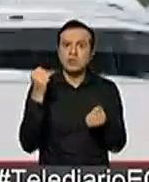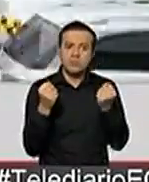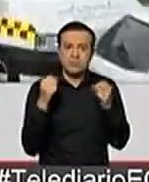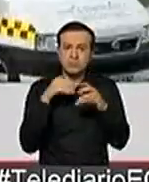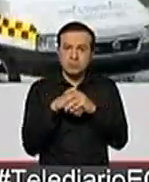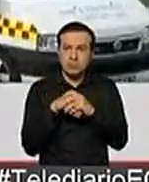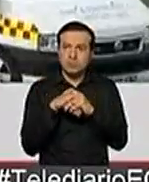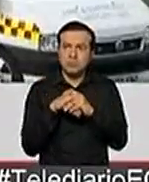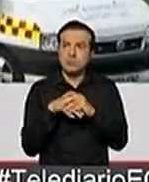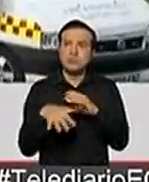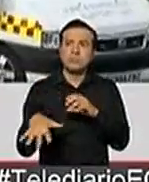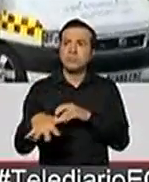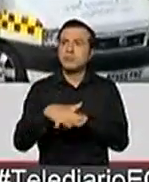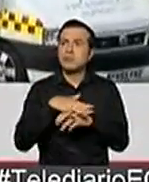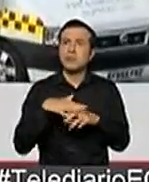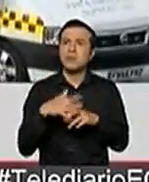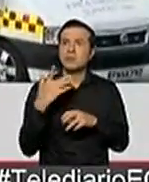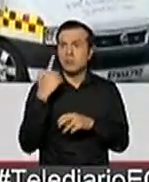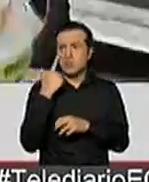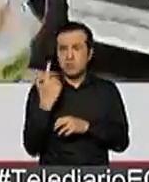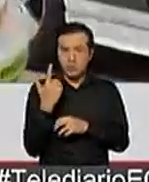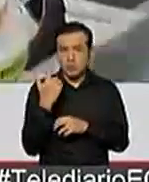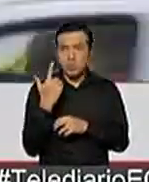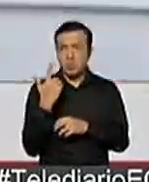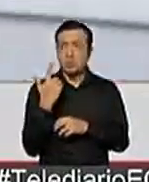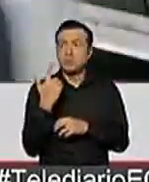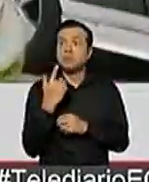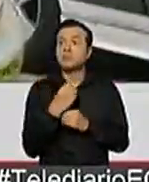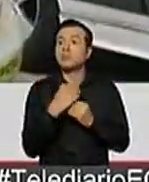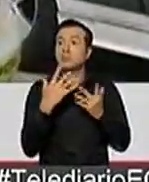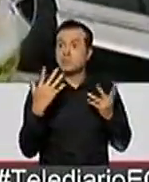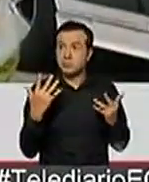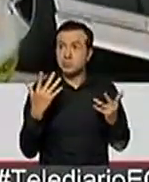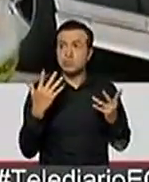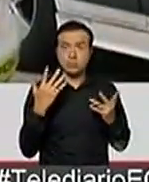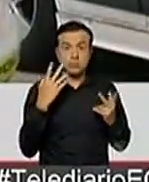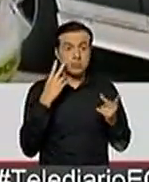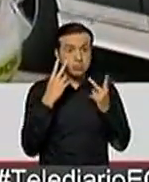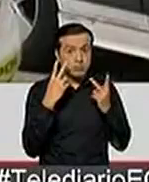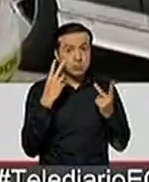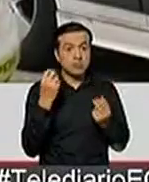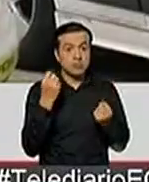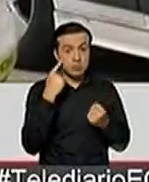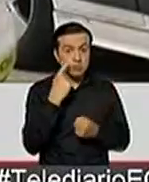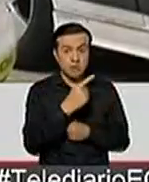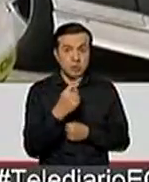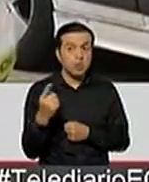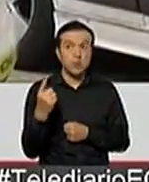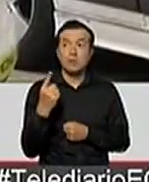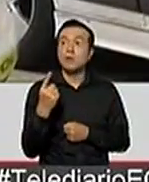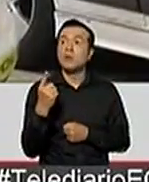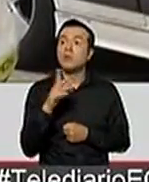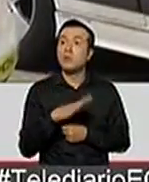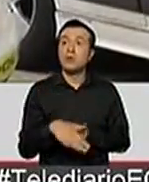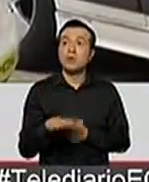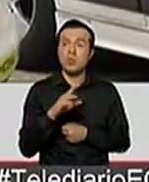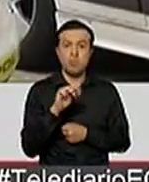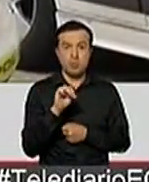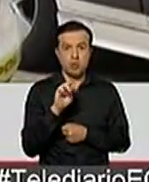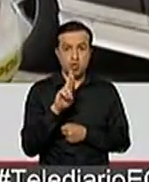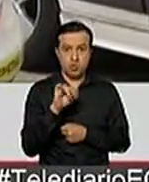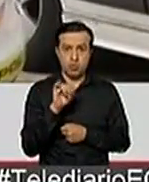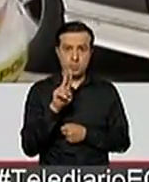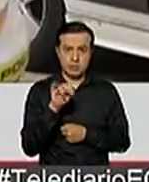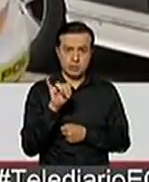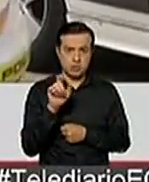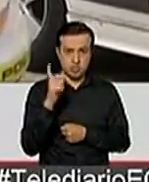en un polígono industrial, donde las fuerzas del orden detuvieron al conductor del vehículo, identificado por los medios como Mo Robinson,